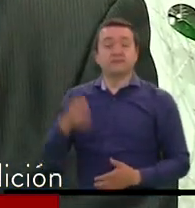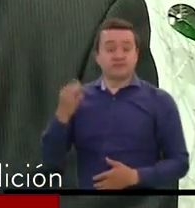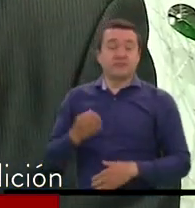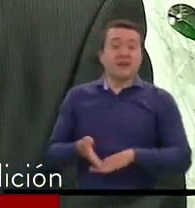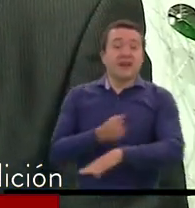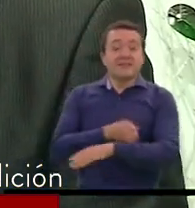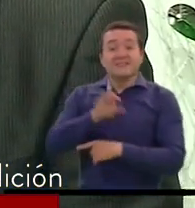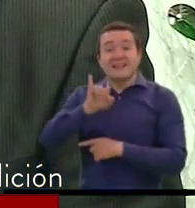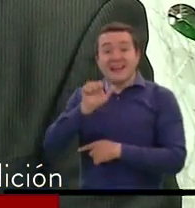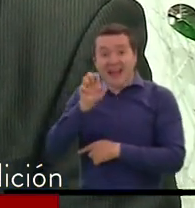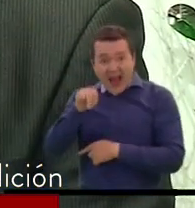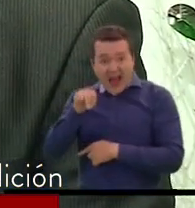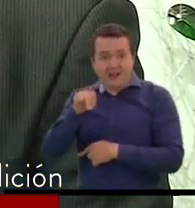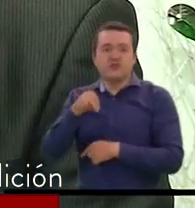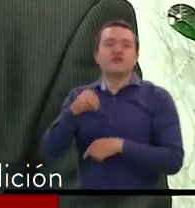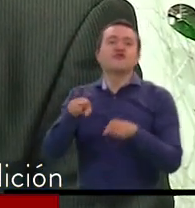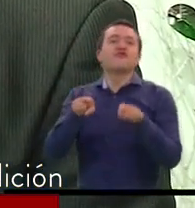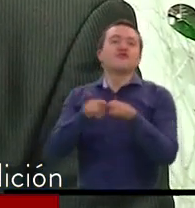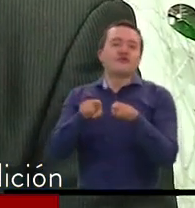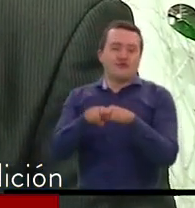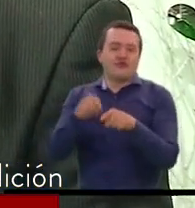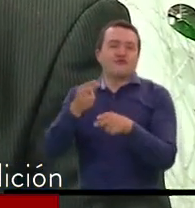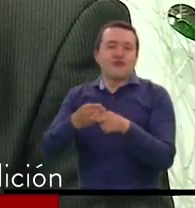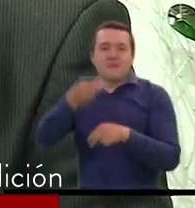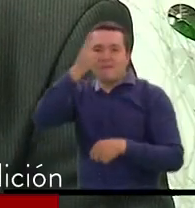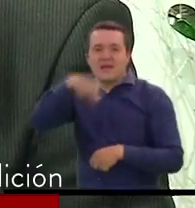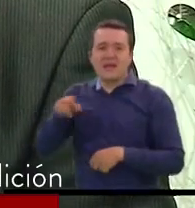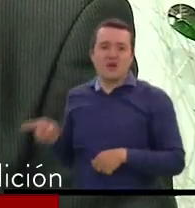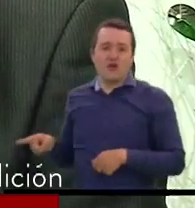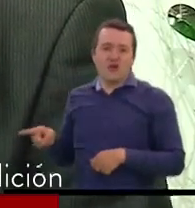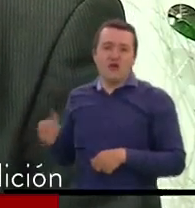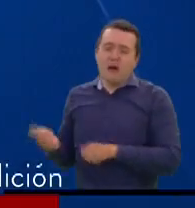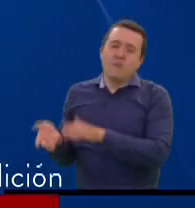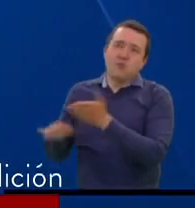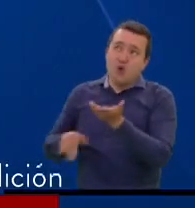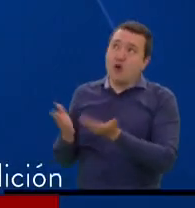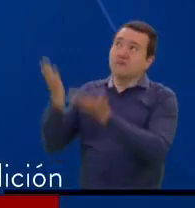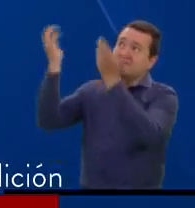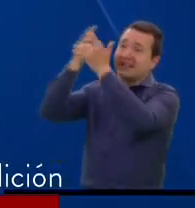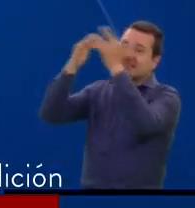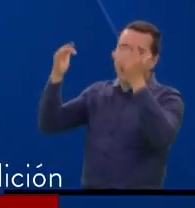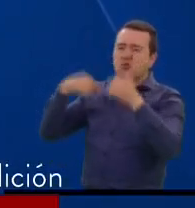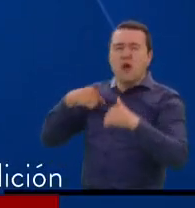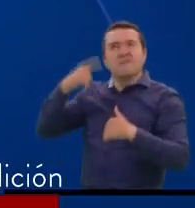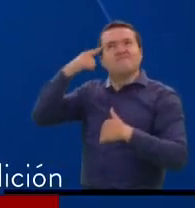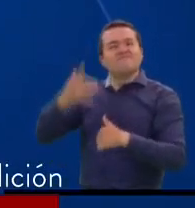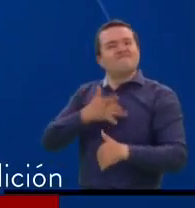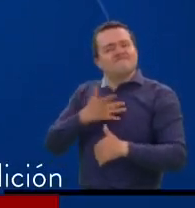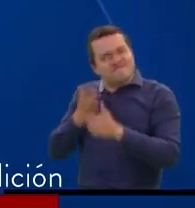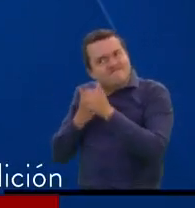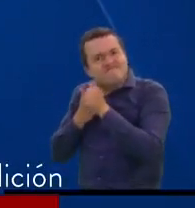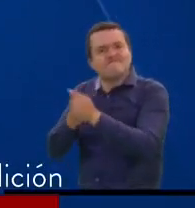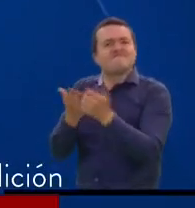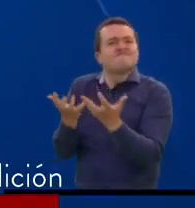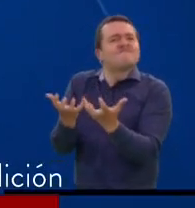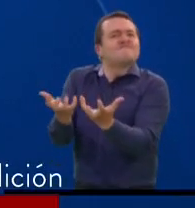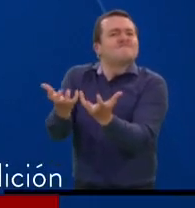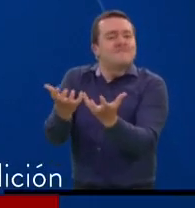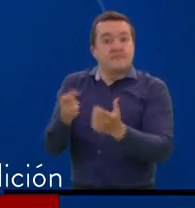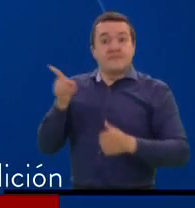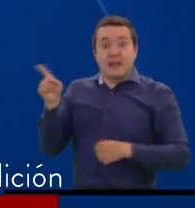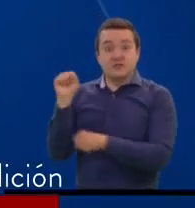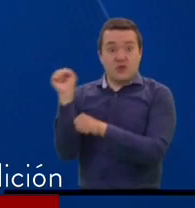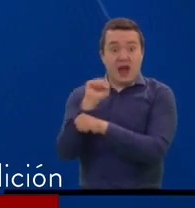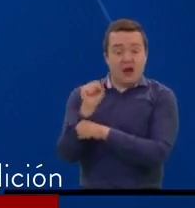como el motor mío y mi corazón para seguir adelante con ese proyecto. El rover que hoy